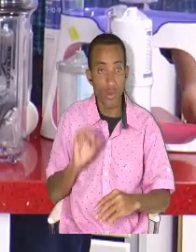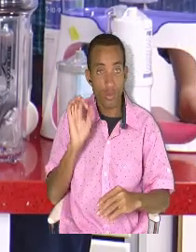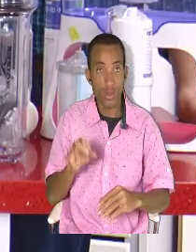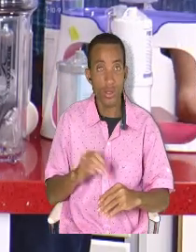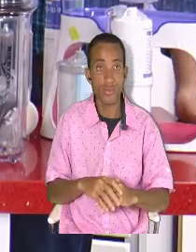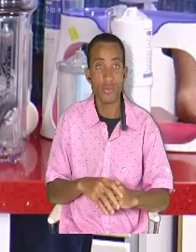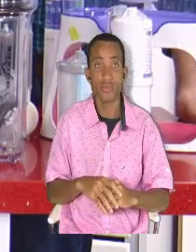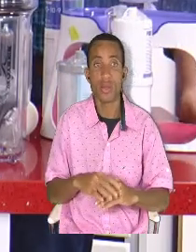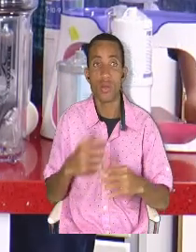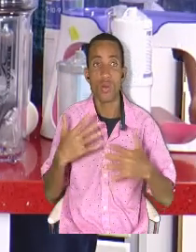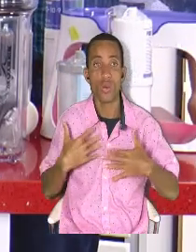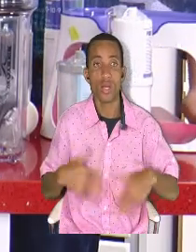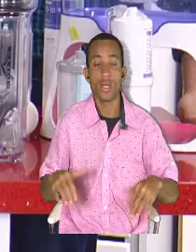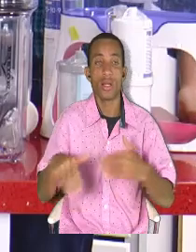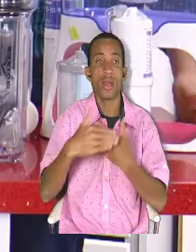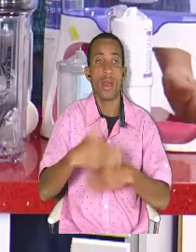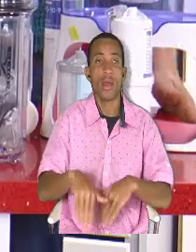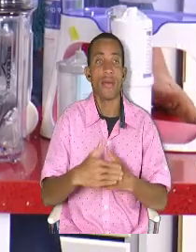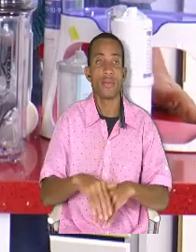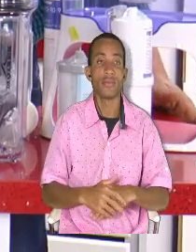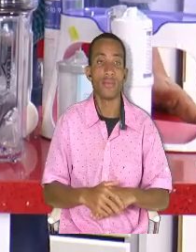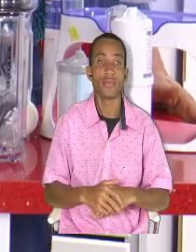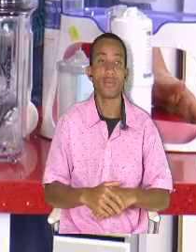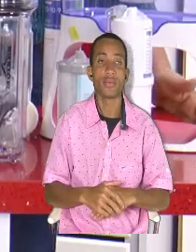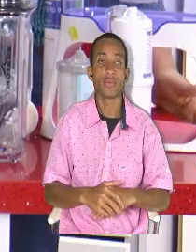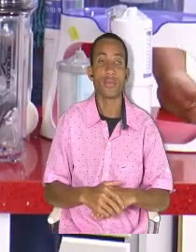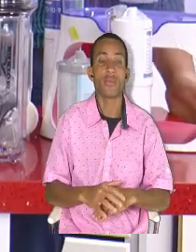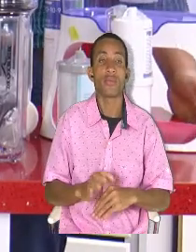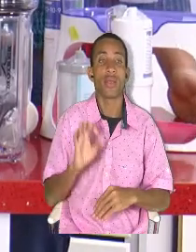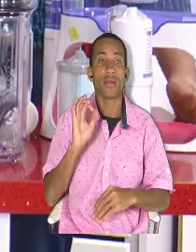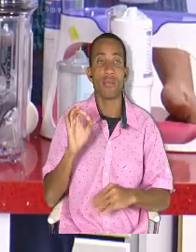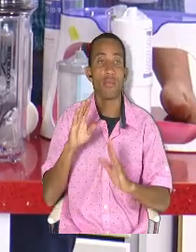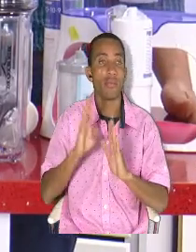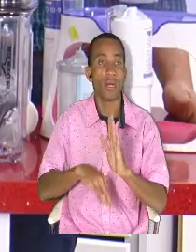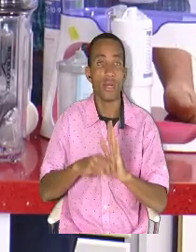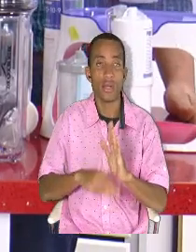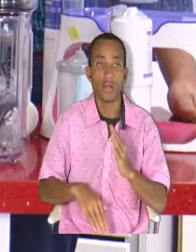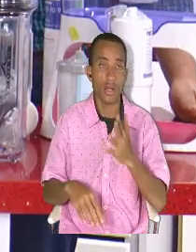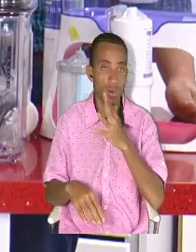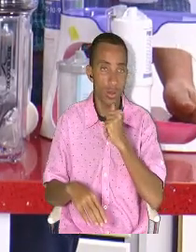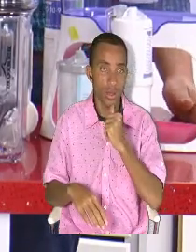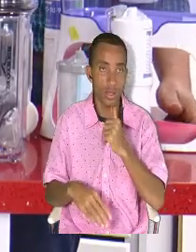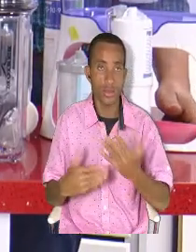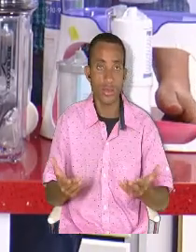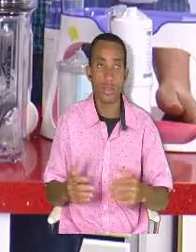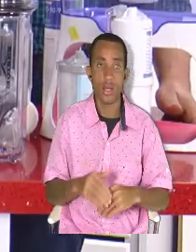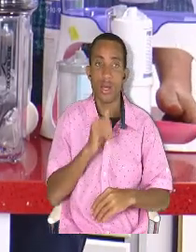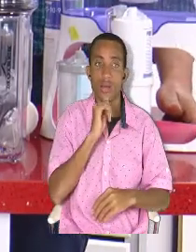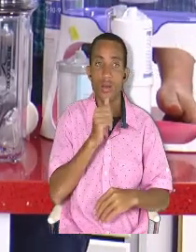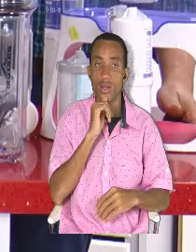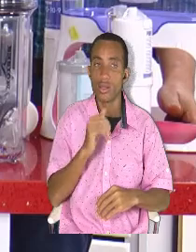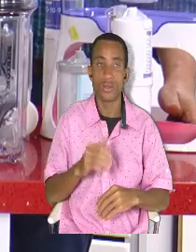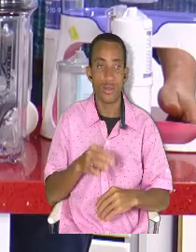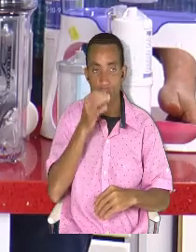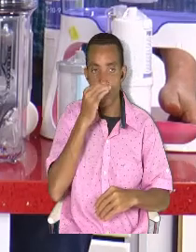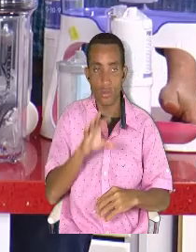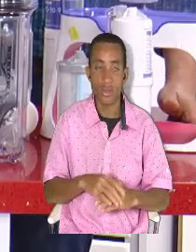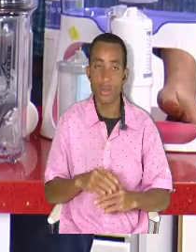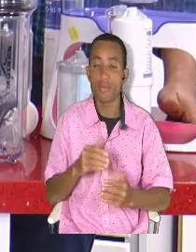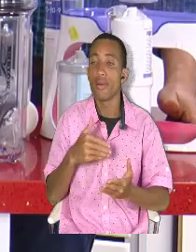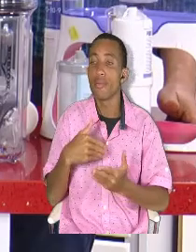barato consigue en la calle, entonces en un filtro barato no hace nada, para el agua blanca no sirve. Simplemente nos va a hacer gastar nuestro dinero,